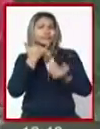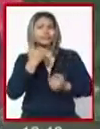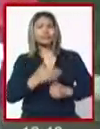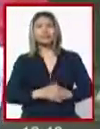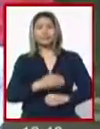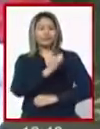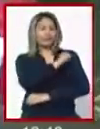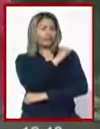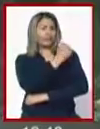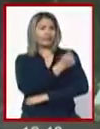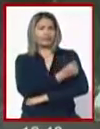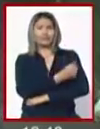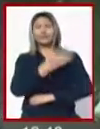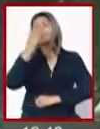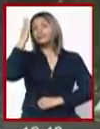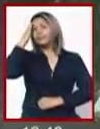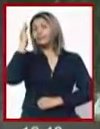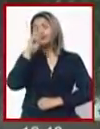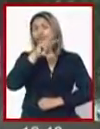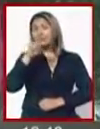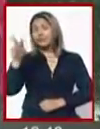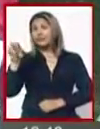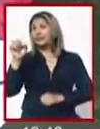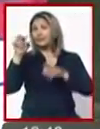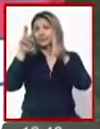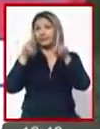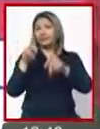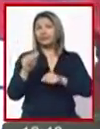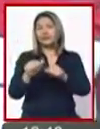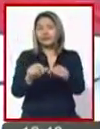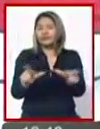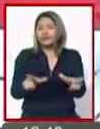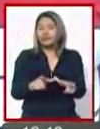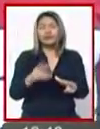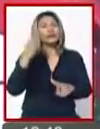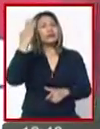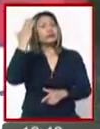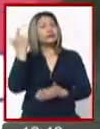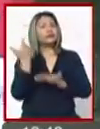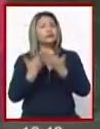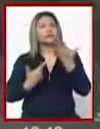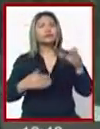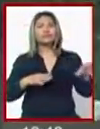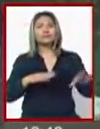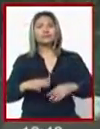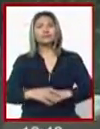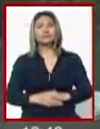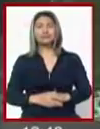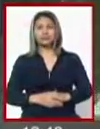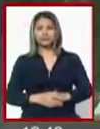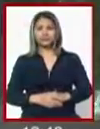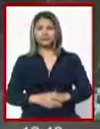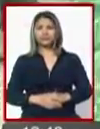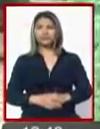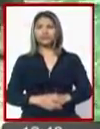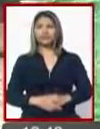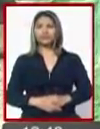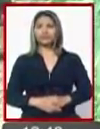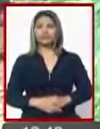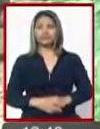que autoridades conocidas y reconocidas en el medio estén en estos asuntos, ¿no? Lógico